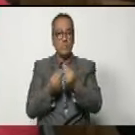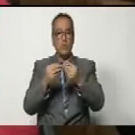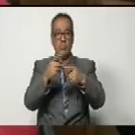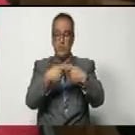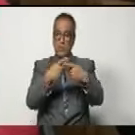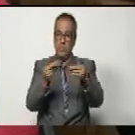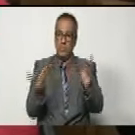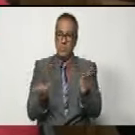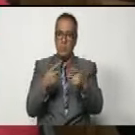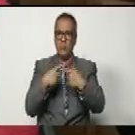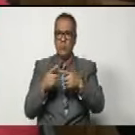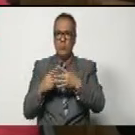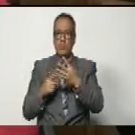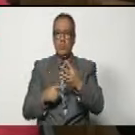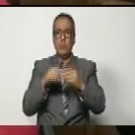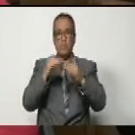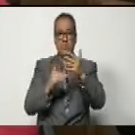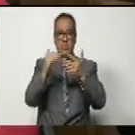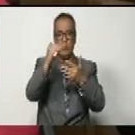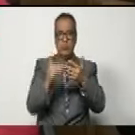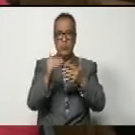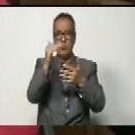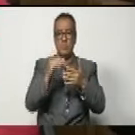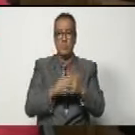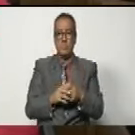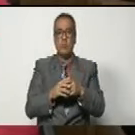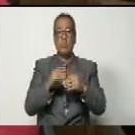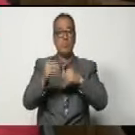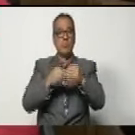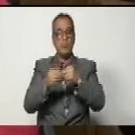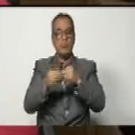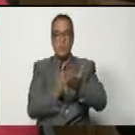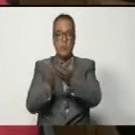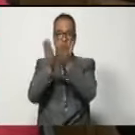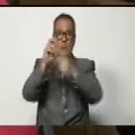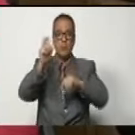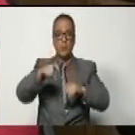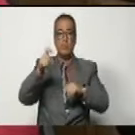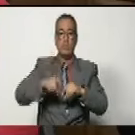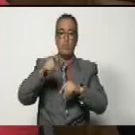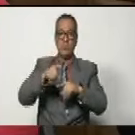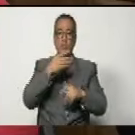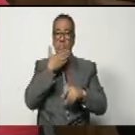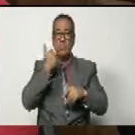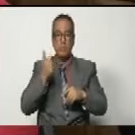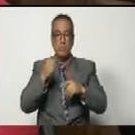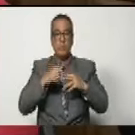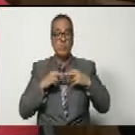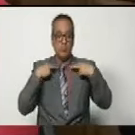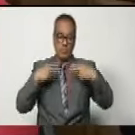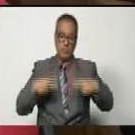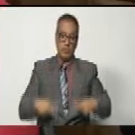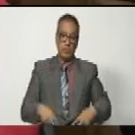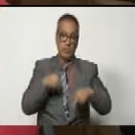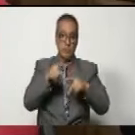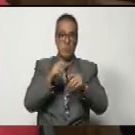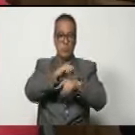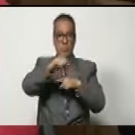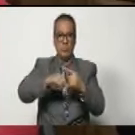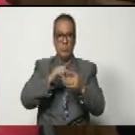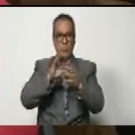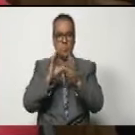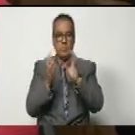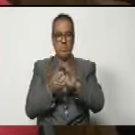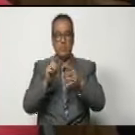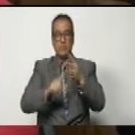público en cualquiera de sus niveles e instancias la gestión conjunta para mejorar la calidad de vida en su ámbito